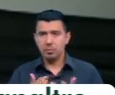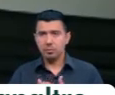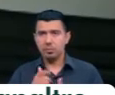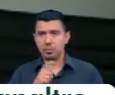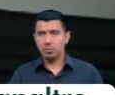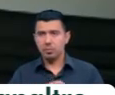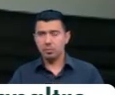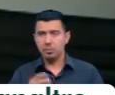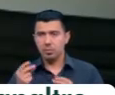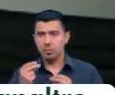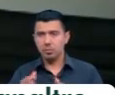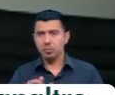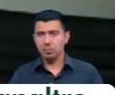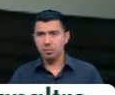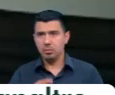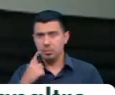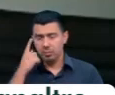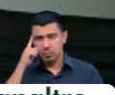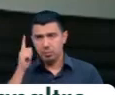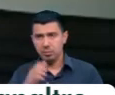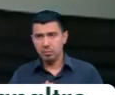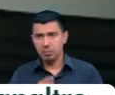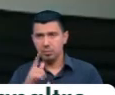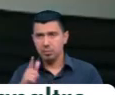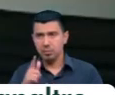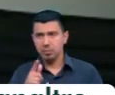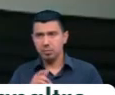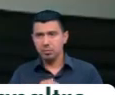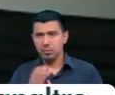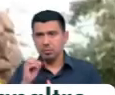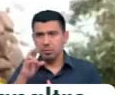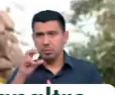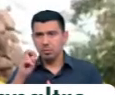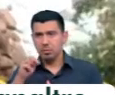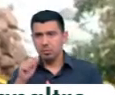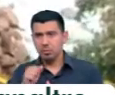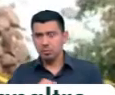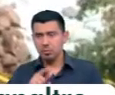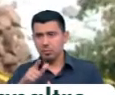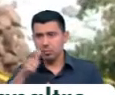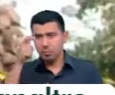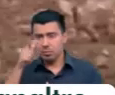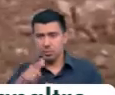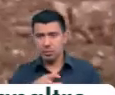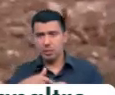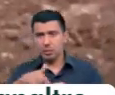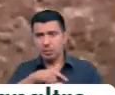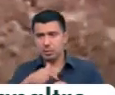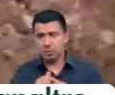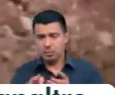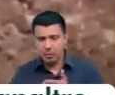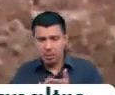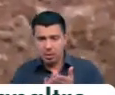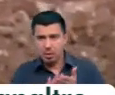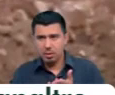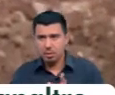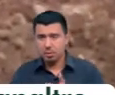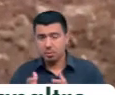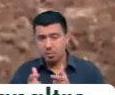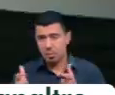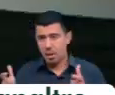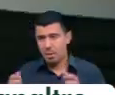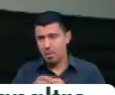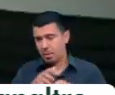solo en la remoción del derrumbe sino también en la estabilización de la corona del mismo porque es un deslizamiento de gran magnitud que todavía sigue eh con